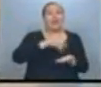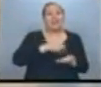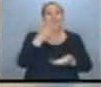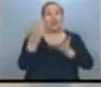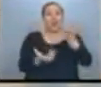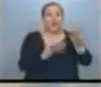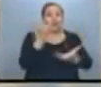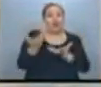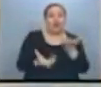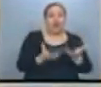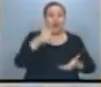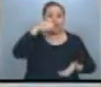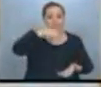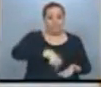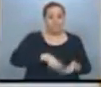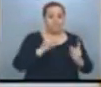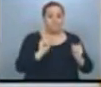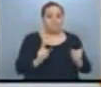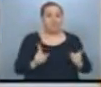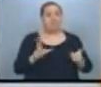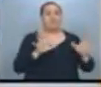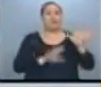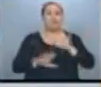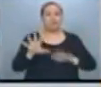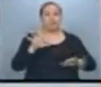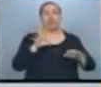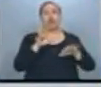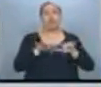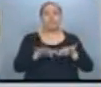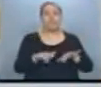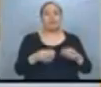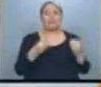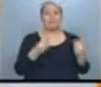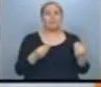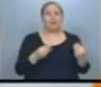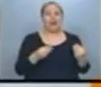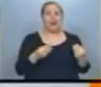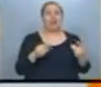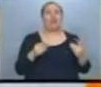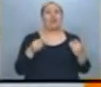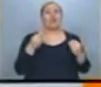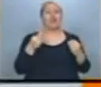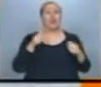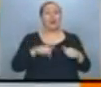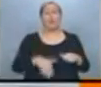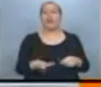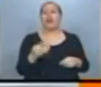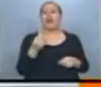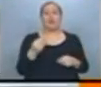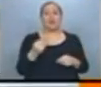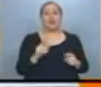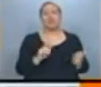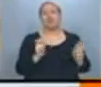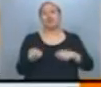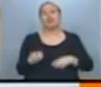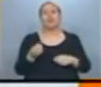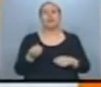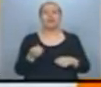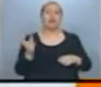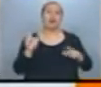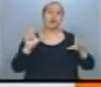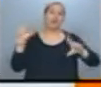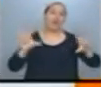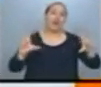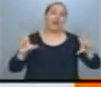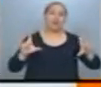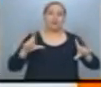se encargan de ensamblar computadoras, para sustituir esto lo que van a hacer es hagan televisores de